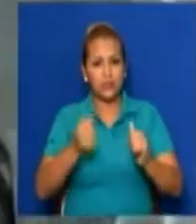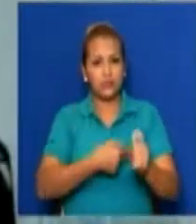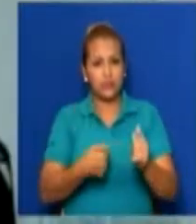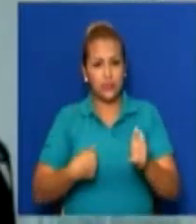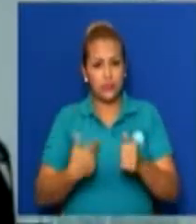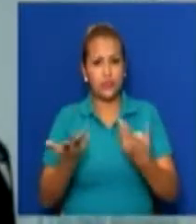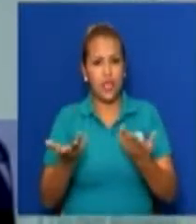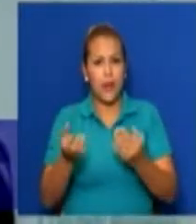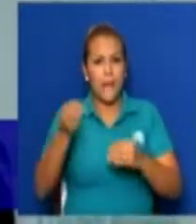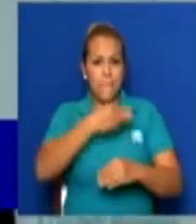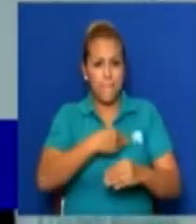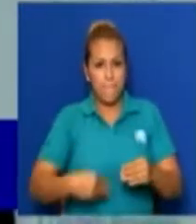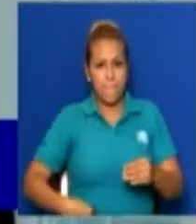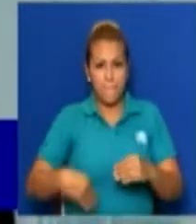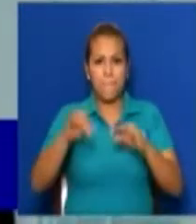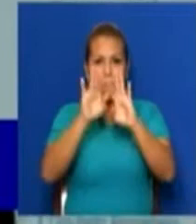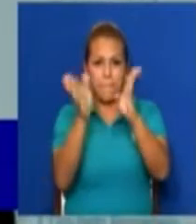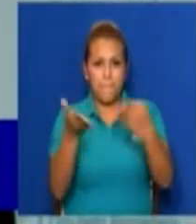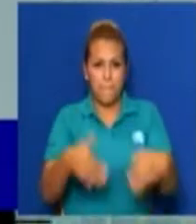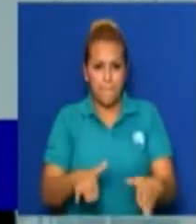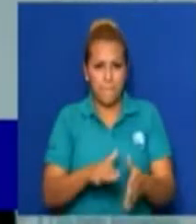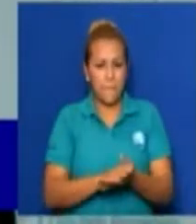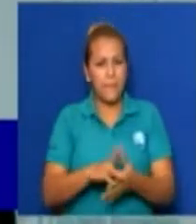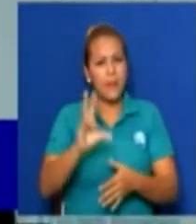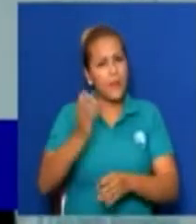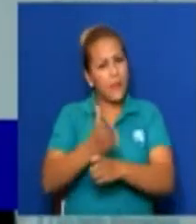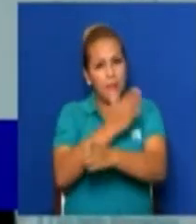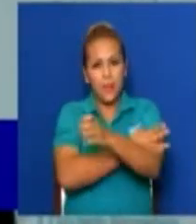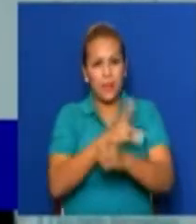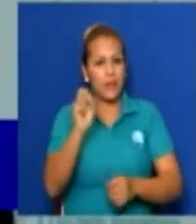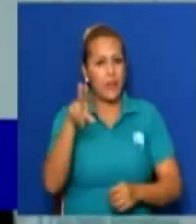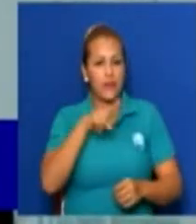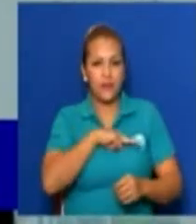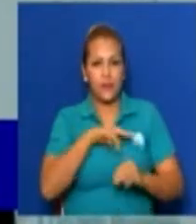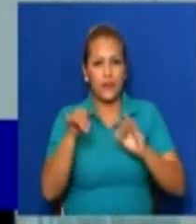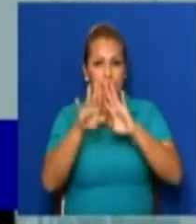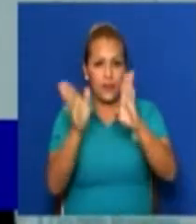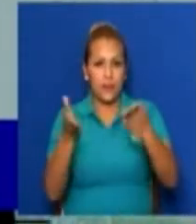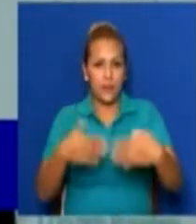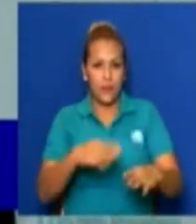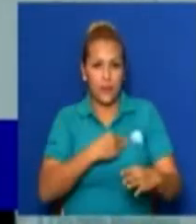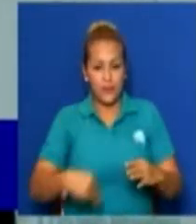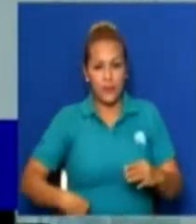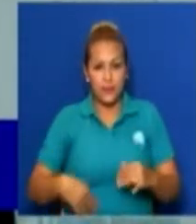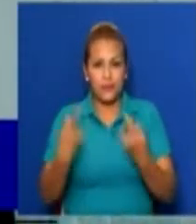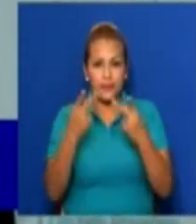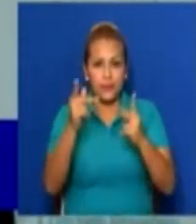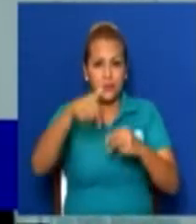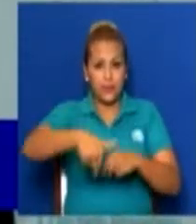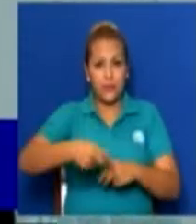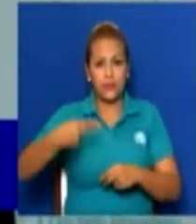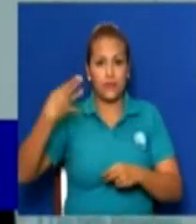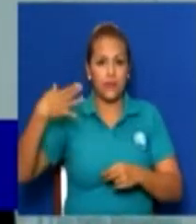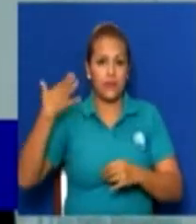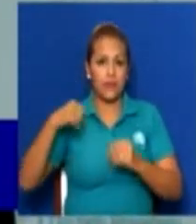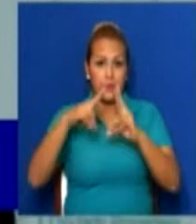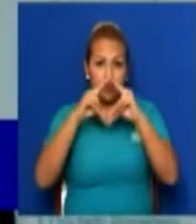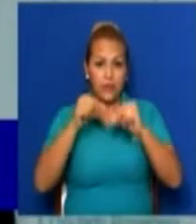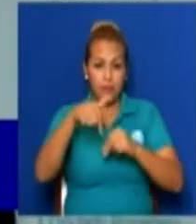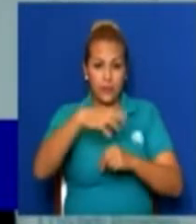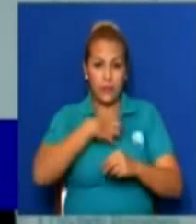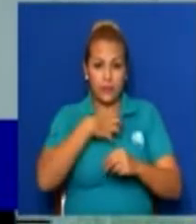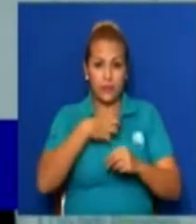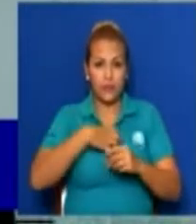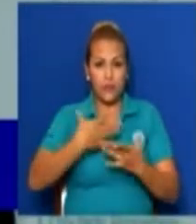Mujer. No había existido nunca en la historia de Nicaragua desde que nos